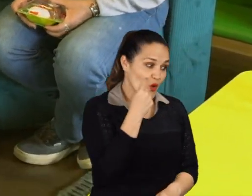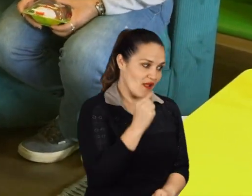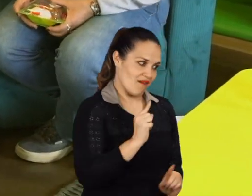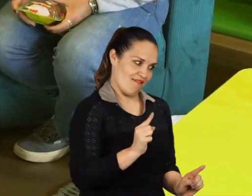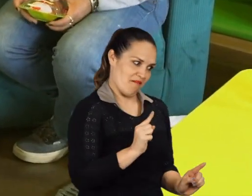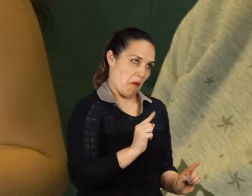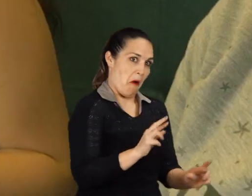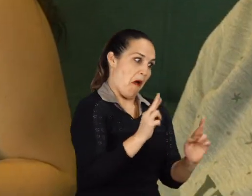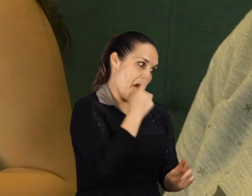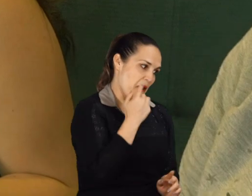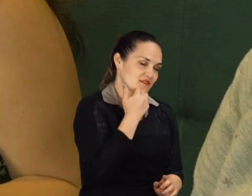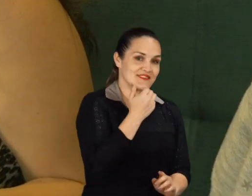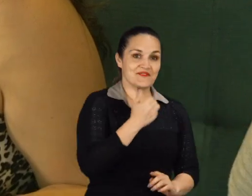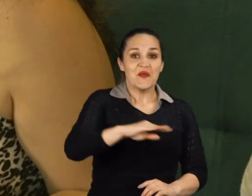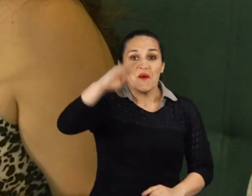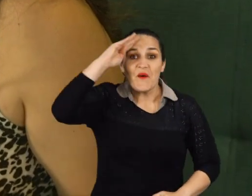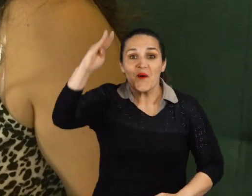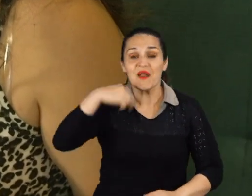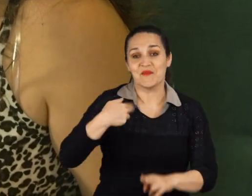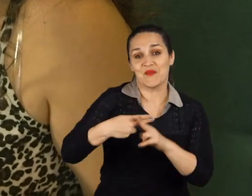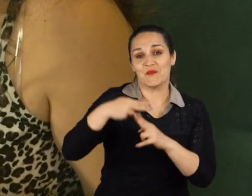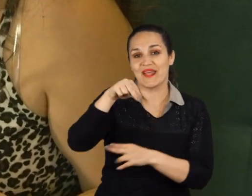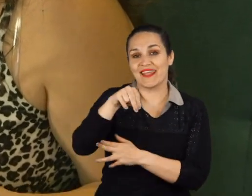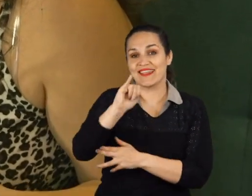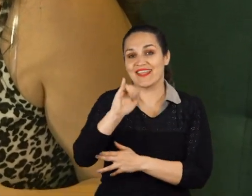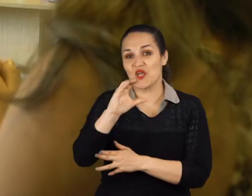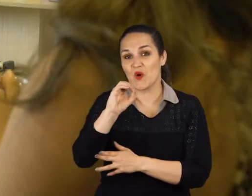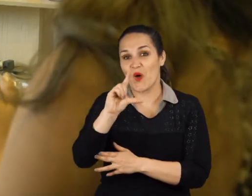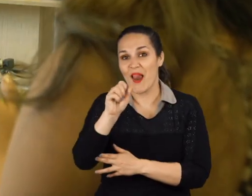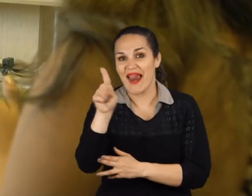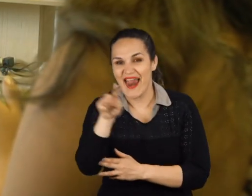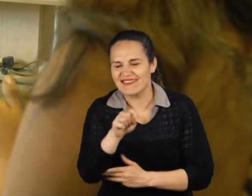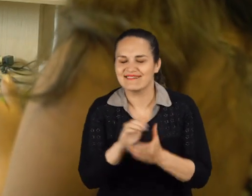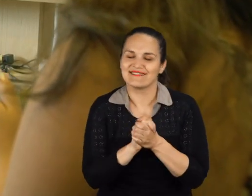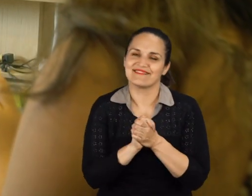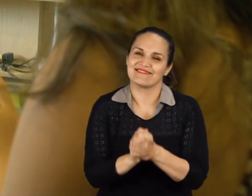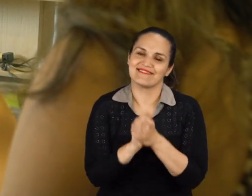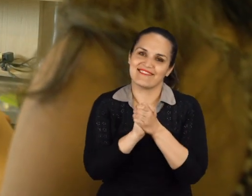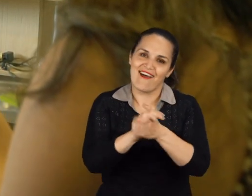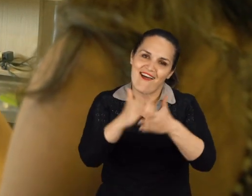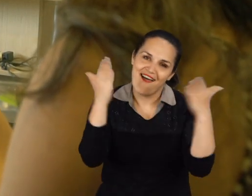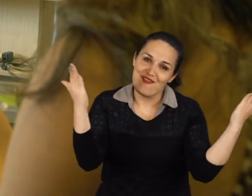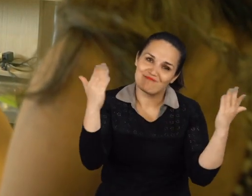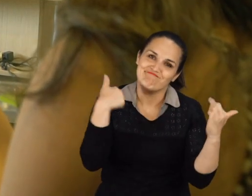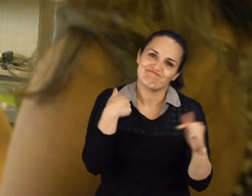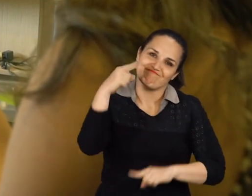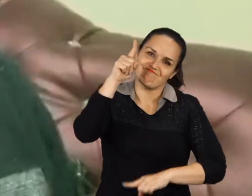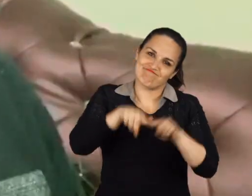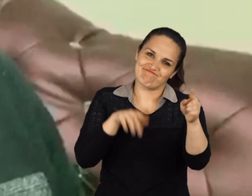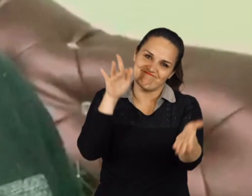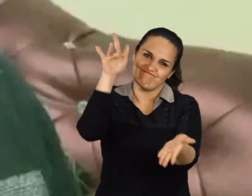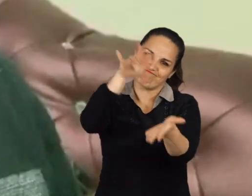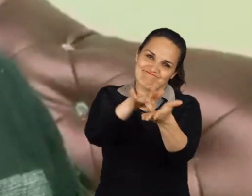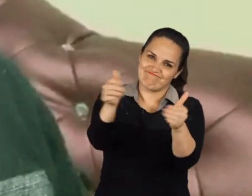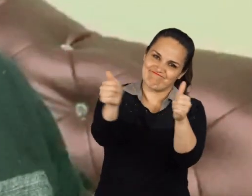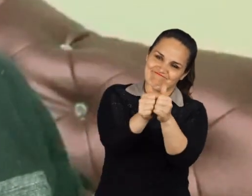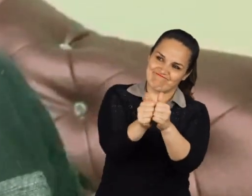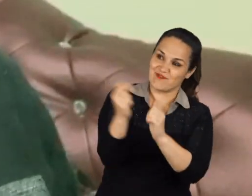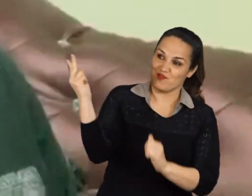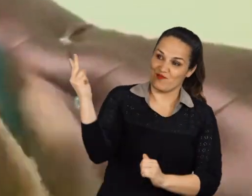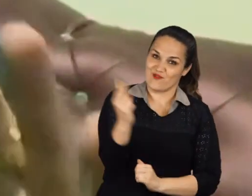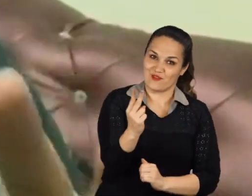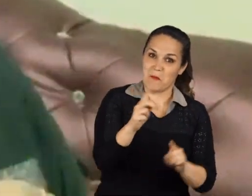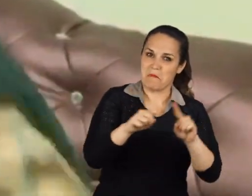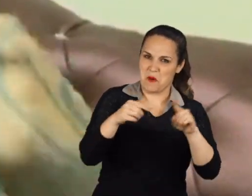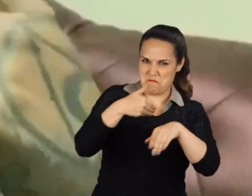Espero. Hola Luisa, ¿cómo estás? Yo soy Nicolás Arrieta. Quería mandarte un saludo. No pude estar.